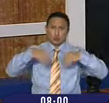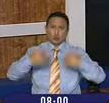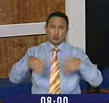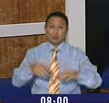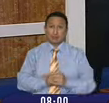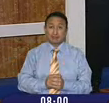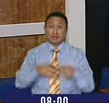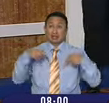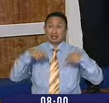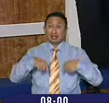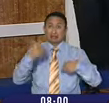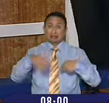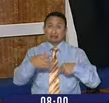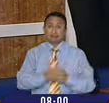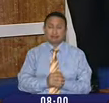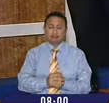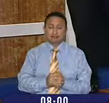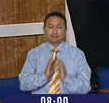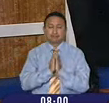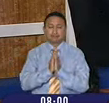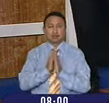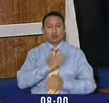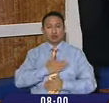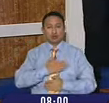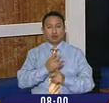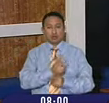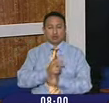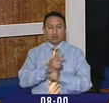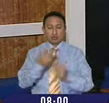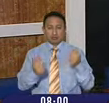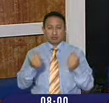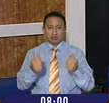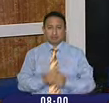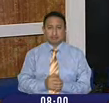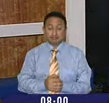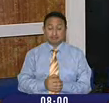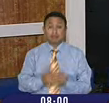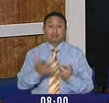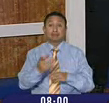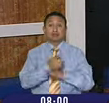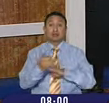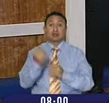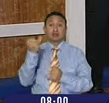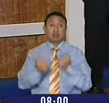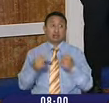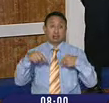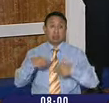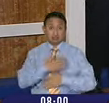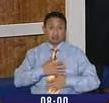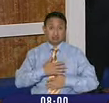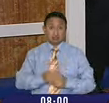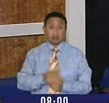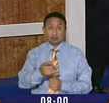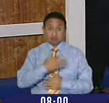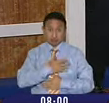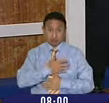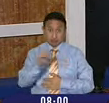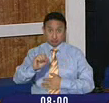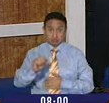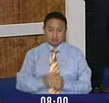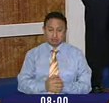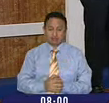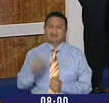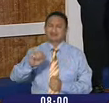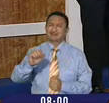se vuelve una mantequilla. Así que seamos consecuentes a la hora de conducir. Bueno, espero que el fin de semana también lo hayan disfrutado. ¿Usted lo disfrutó? Claro que